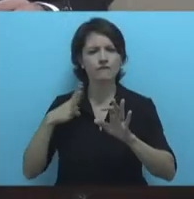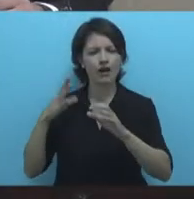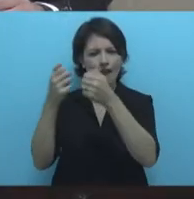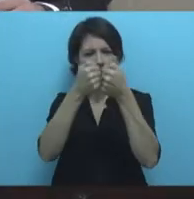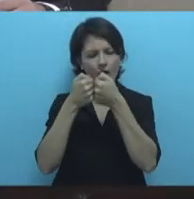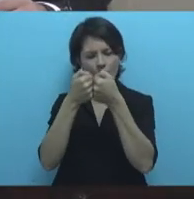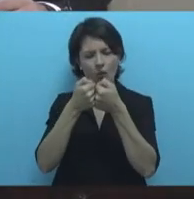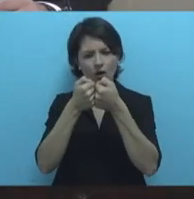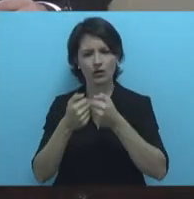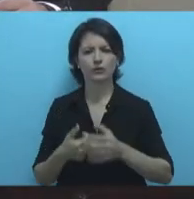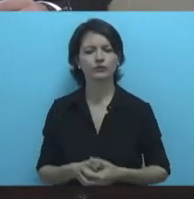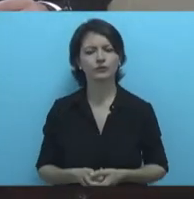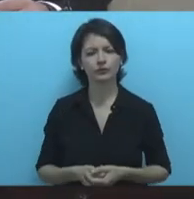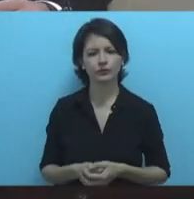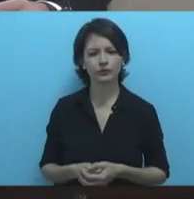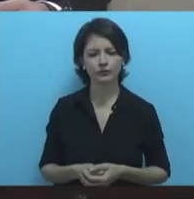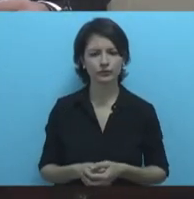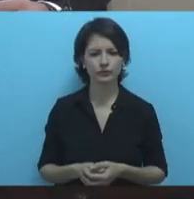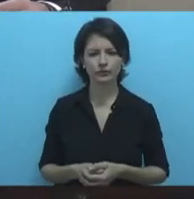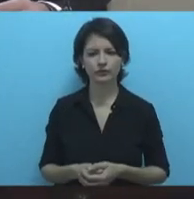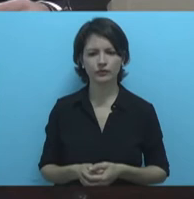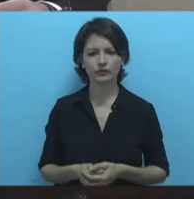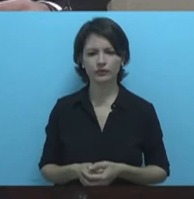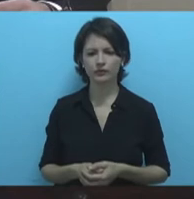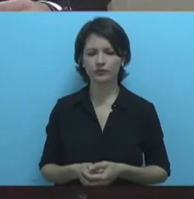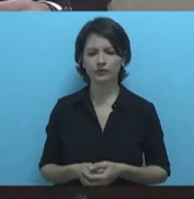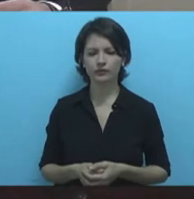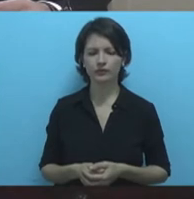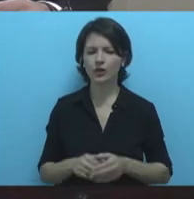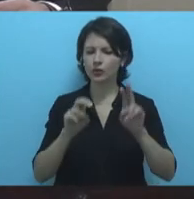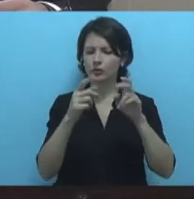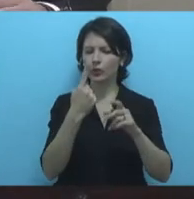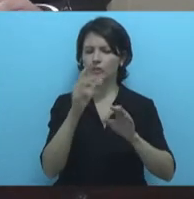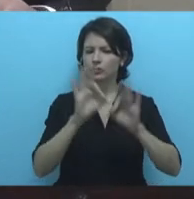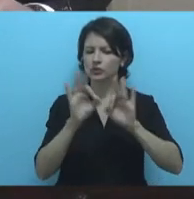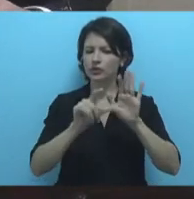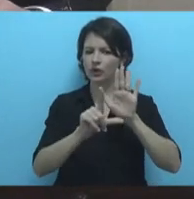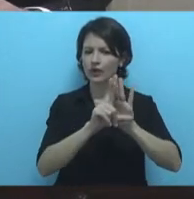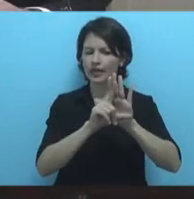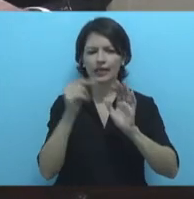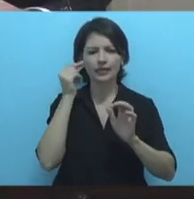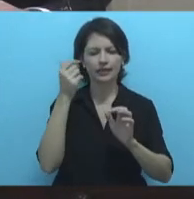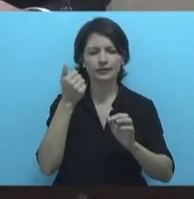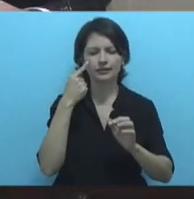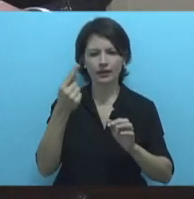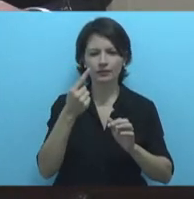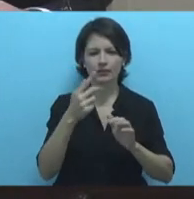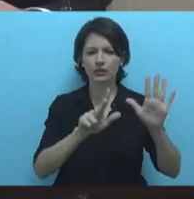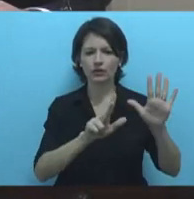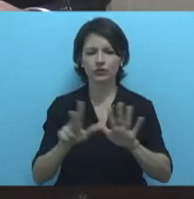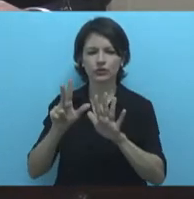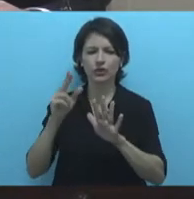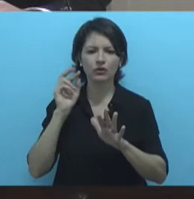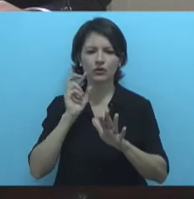listado de preferencias acordadas el número uno el proyecto de ley 36.819